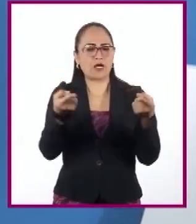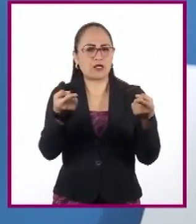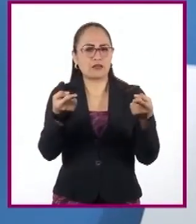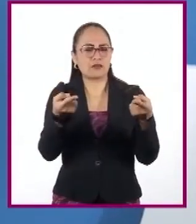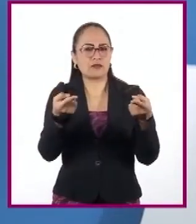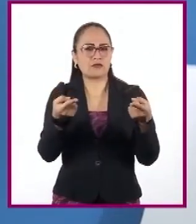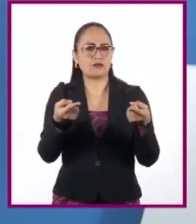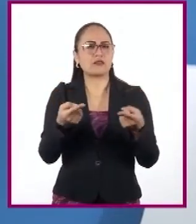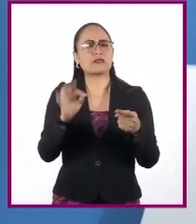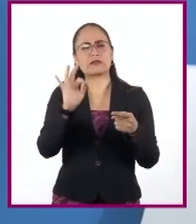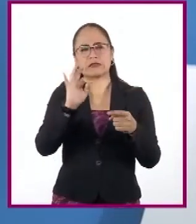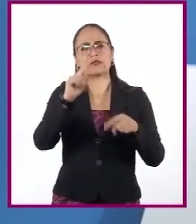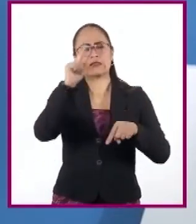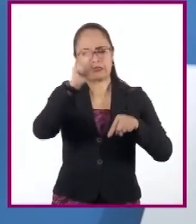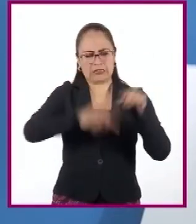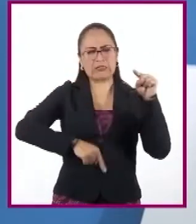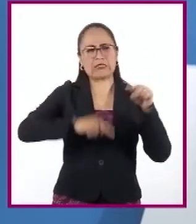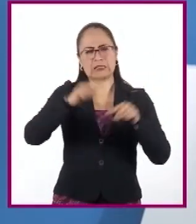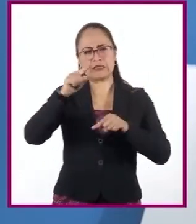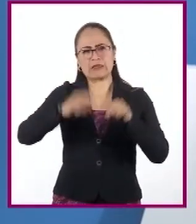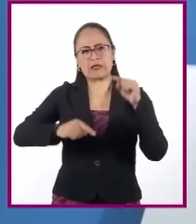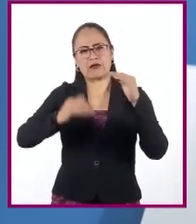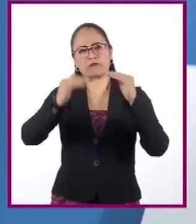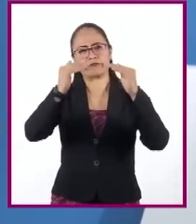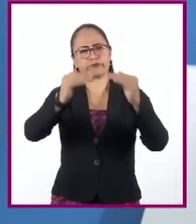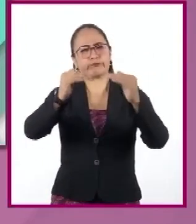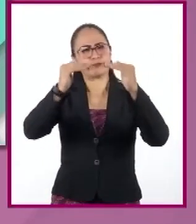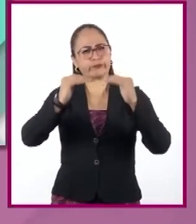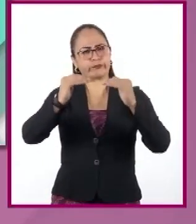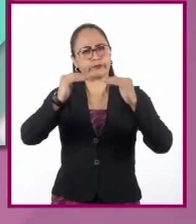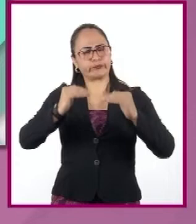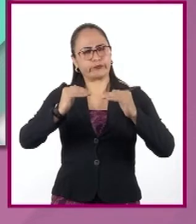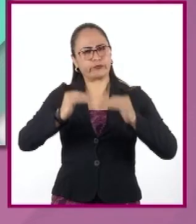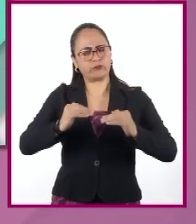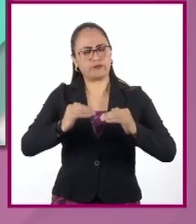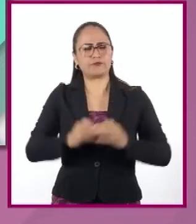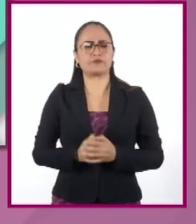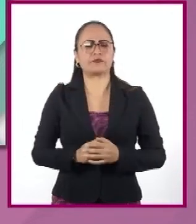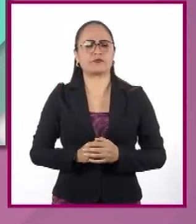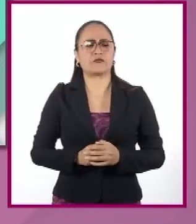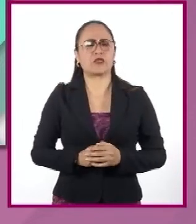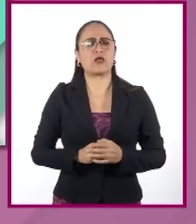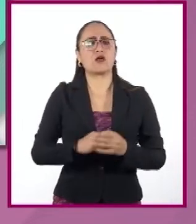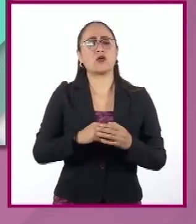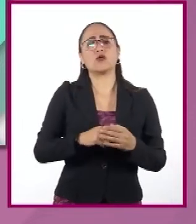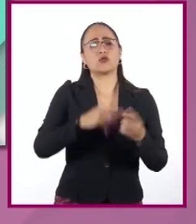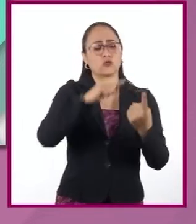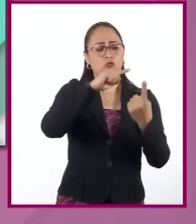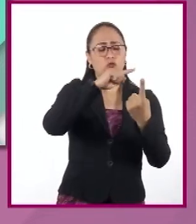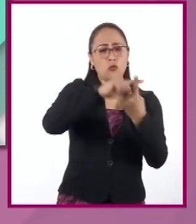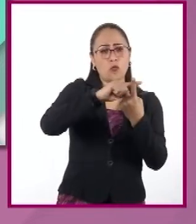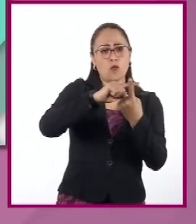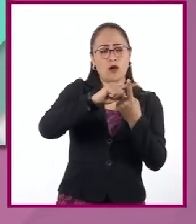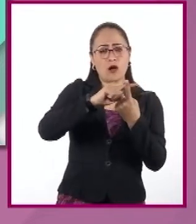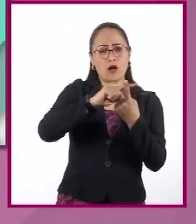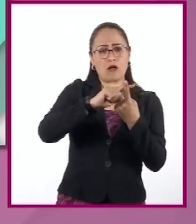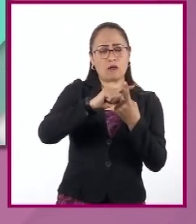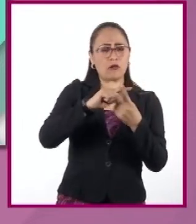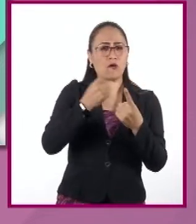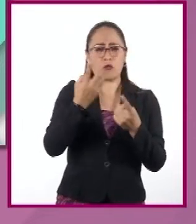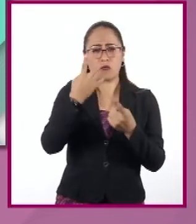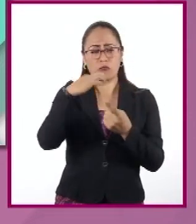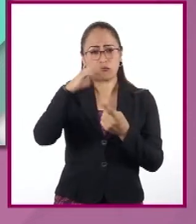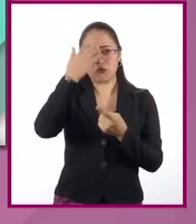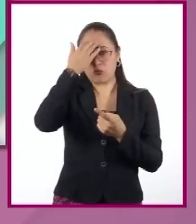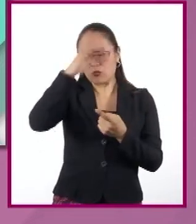que podemos eliminar siguiendo la jerarquía de operaciones. No podemos sumar una cantidad que aún no